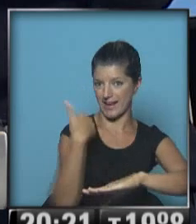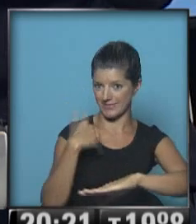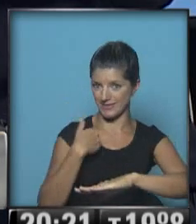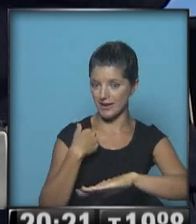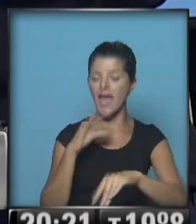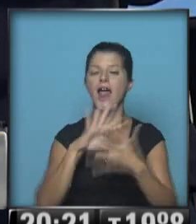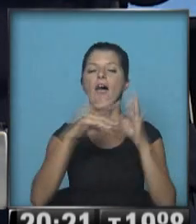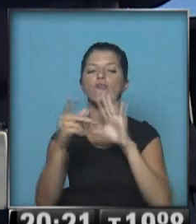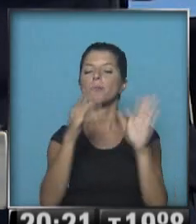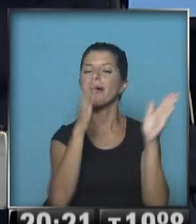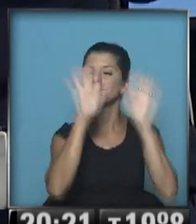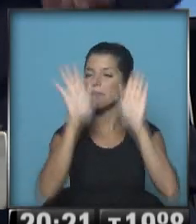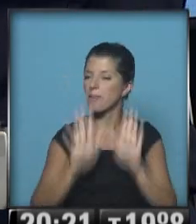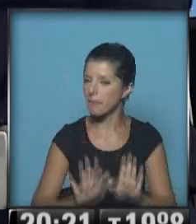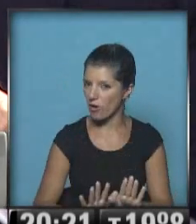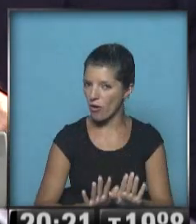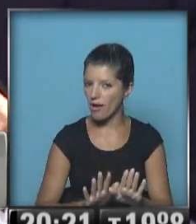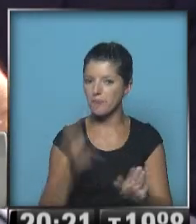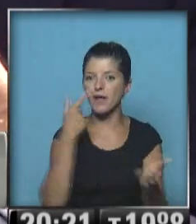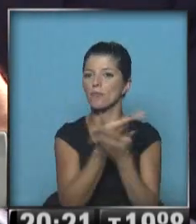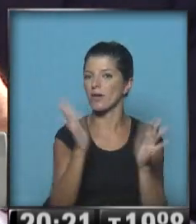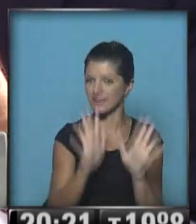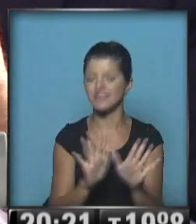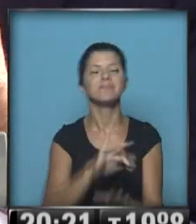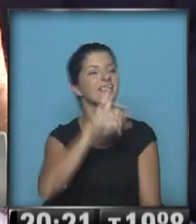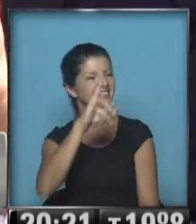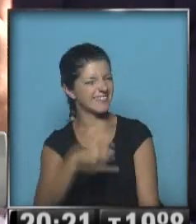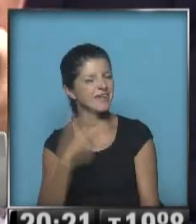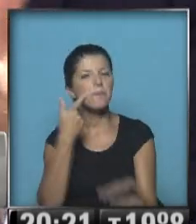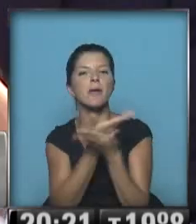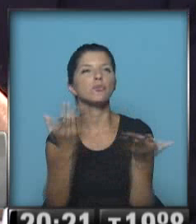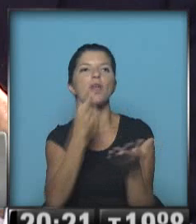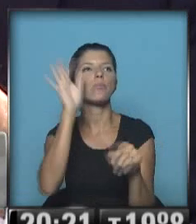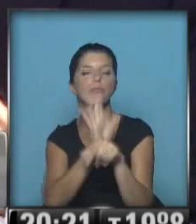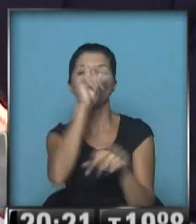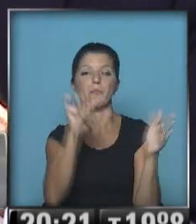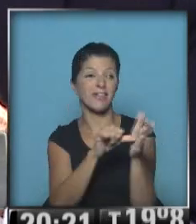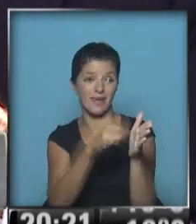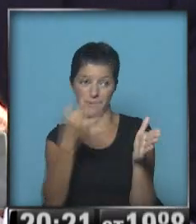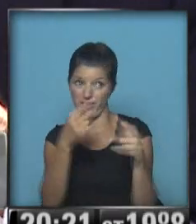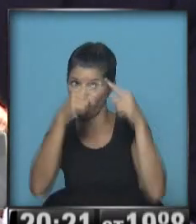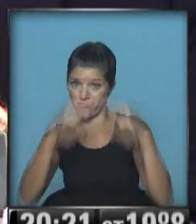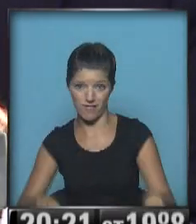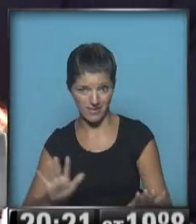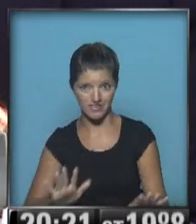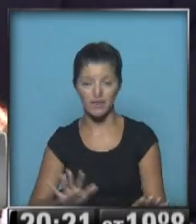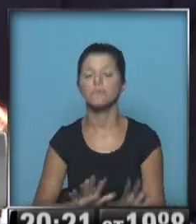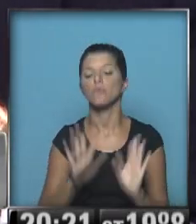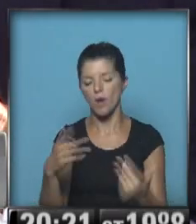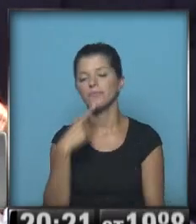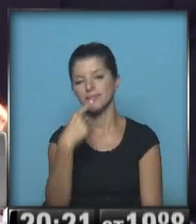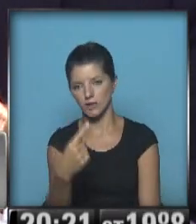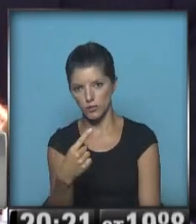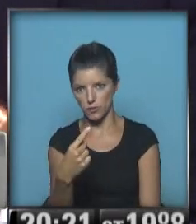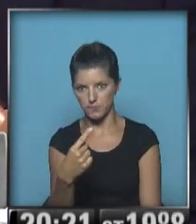armado de una manera como para que eso se vea claro para dar una imagen de un país que no era eh Por eso le digo O